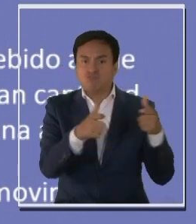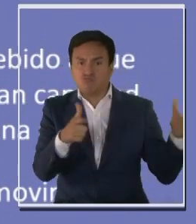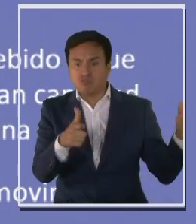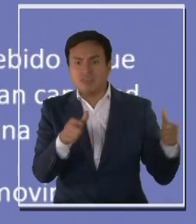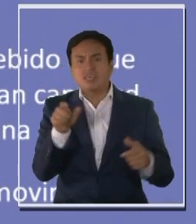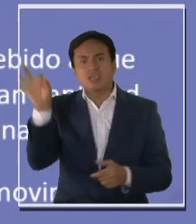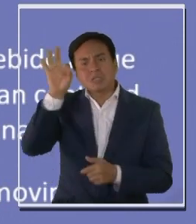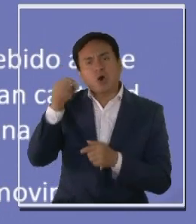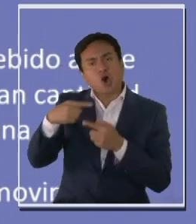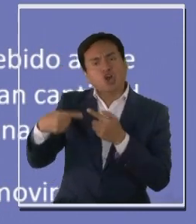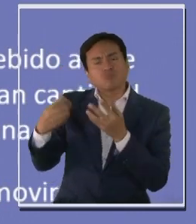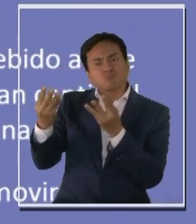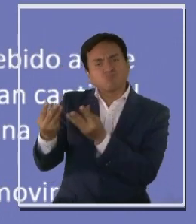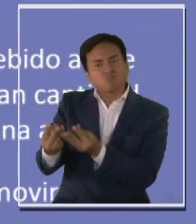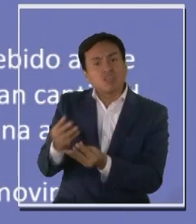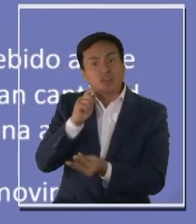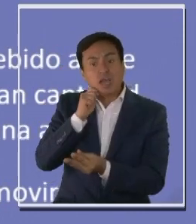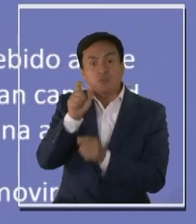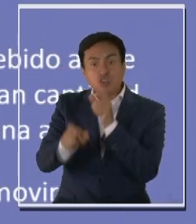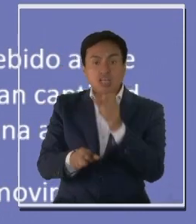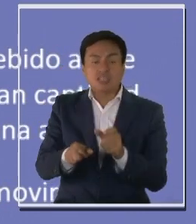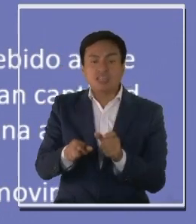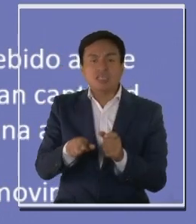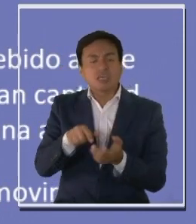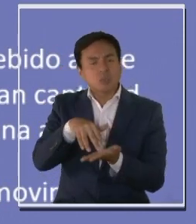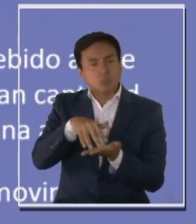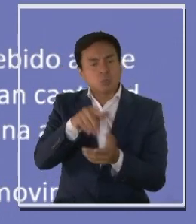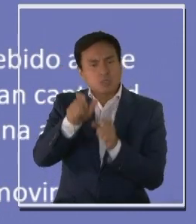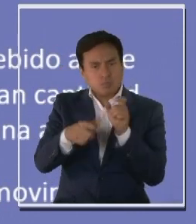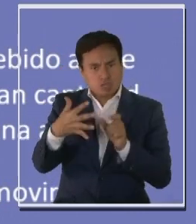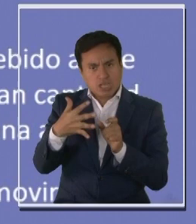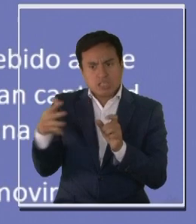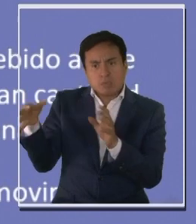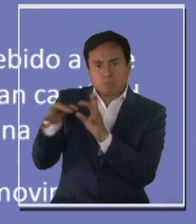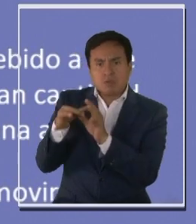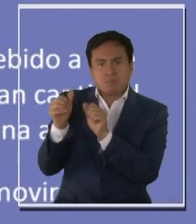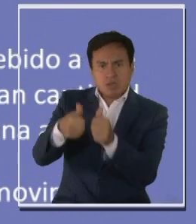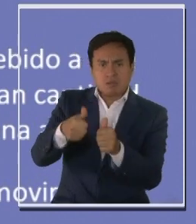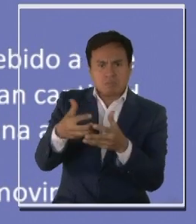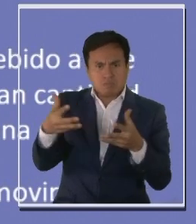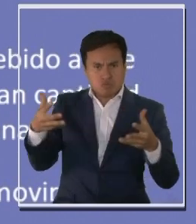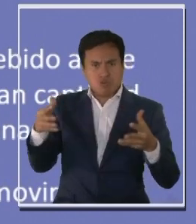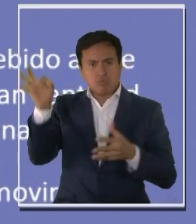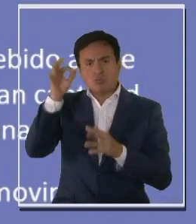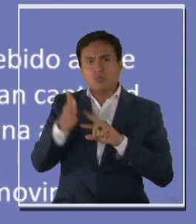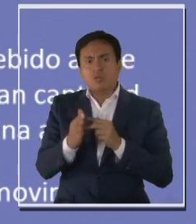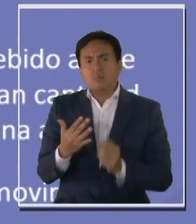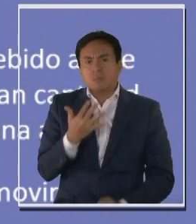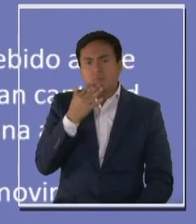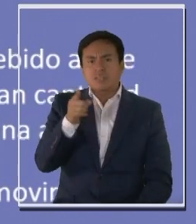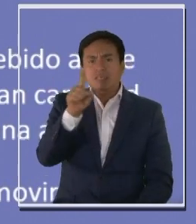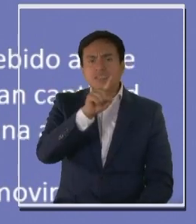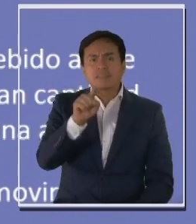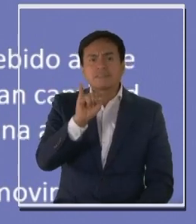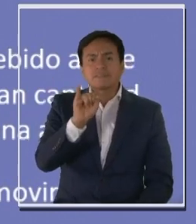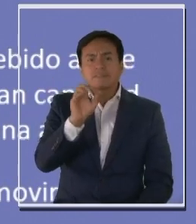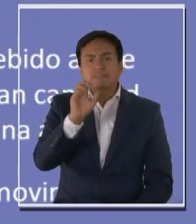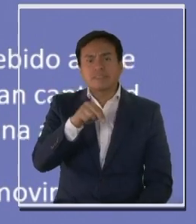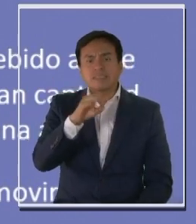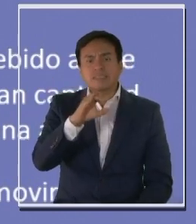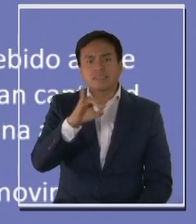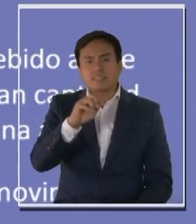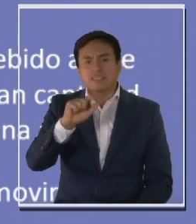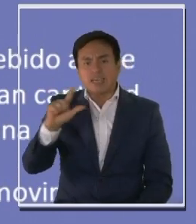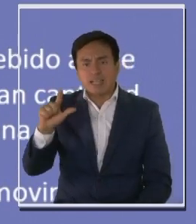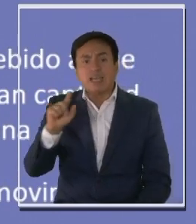y eso generó una población susceptible importante a los otros virus especialmente para el virus respiratorio sincial y